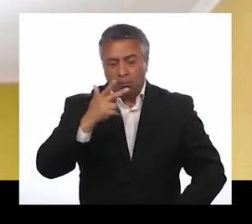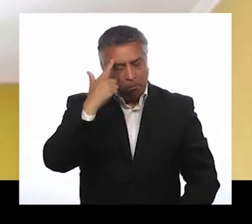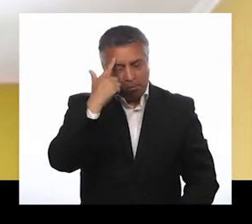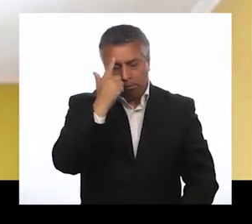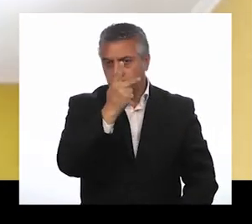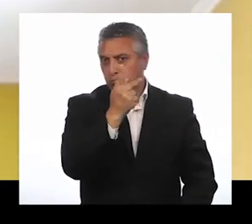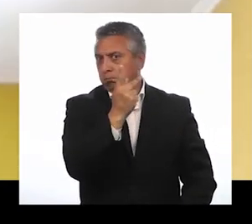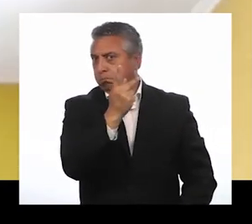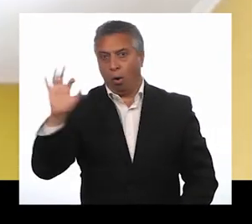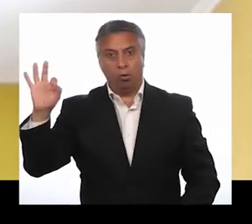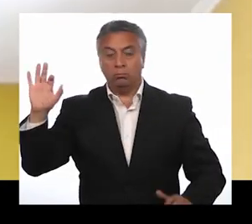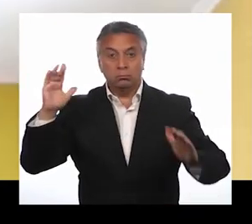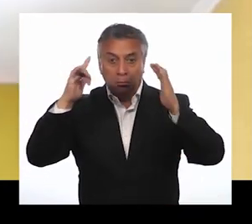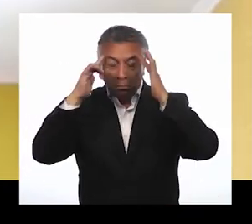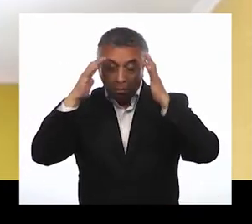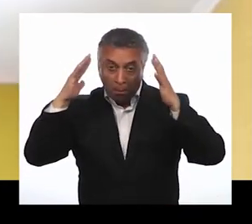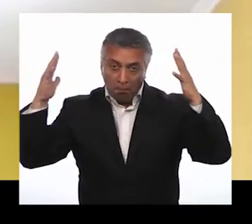que me borré.